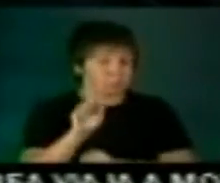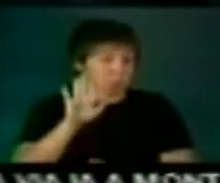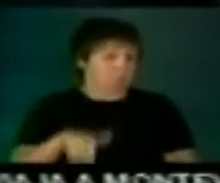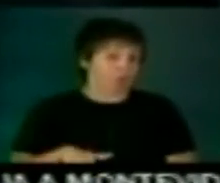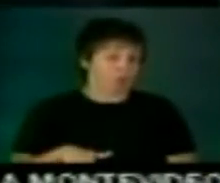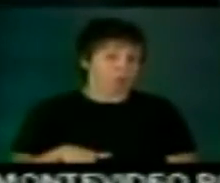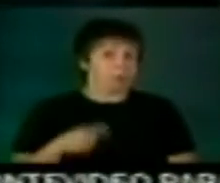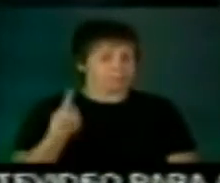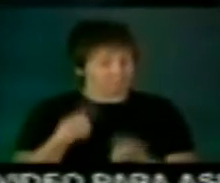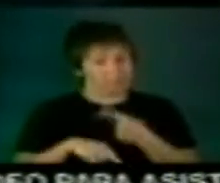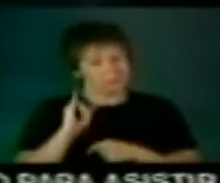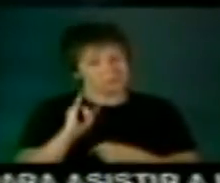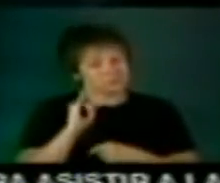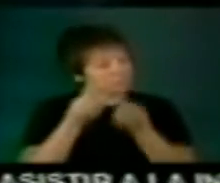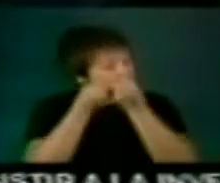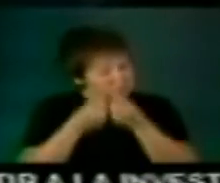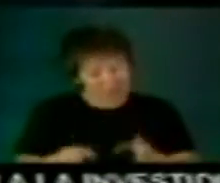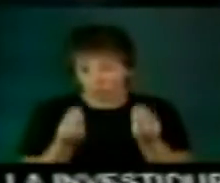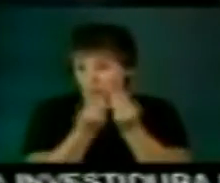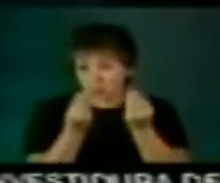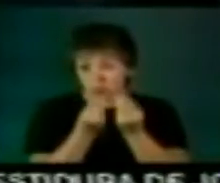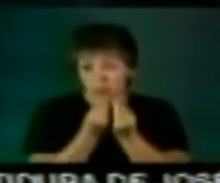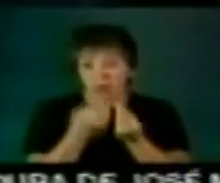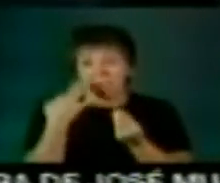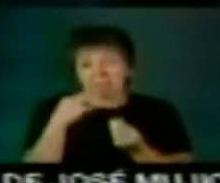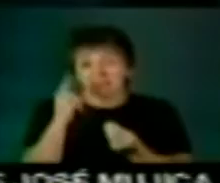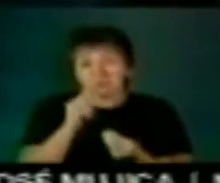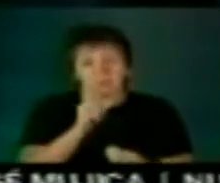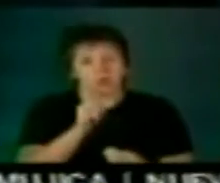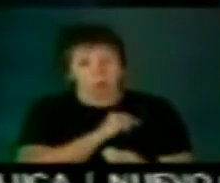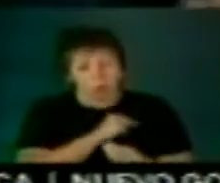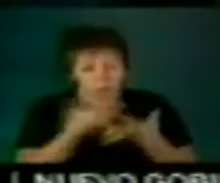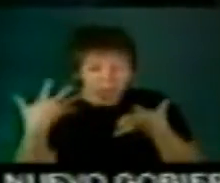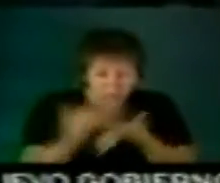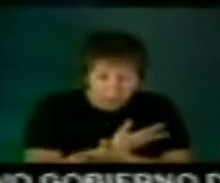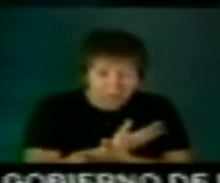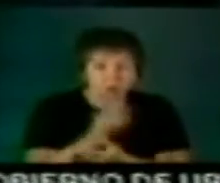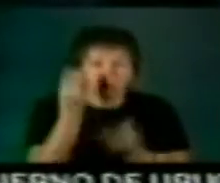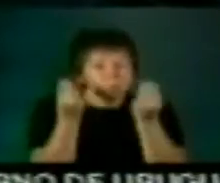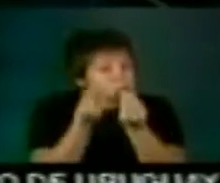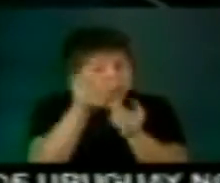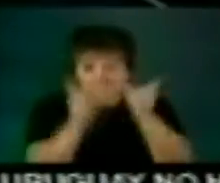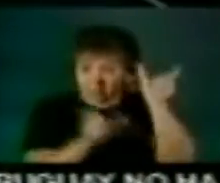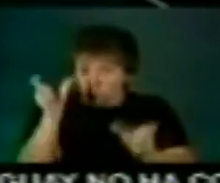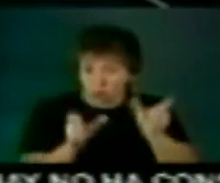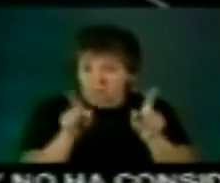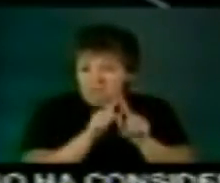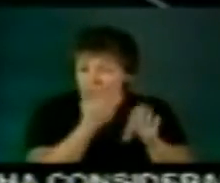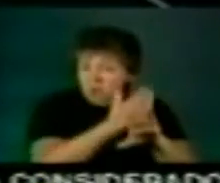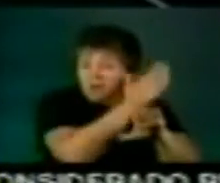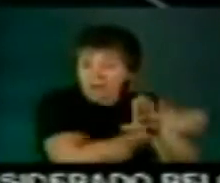bastante mal. Sería criminal no aprender de aquellos dolores y volver a una economía